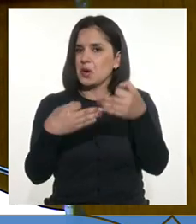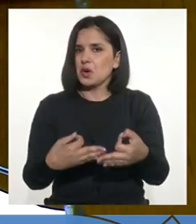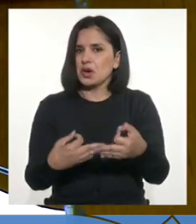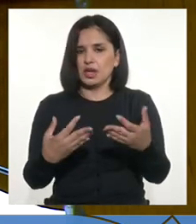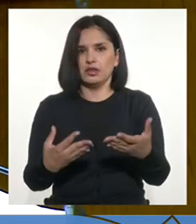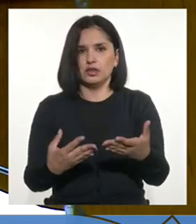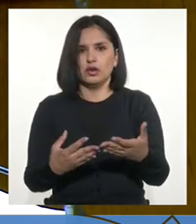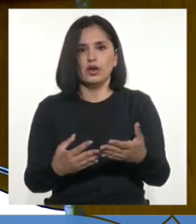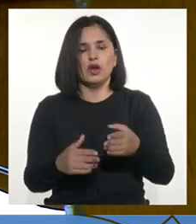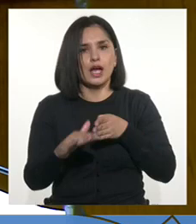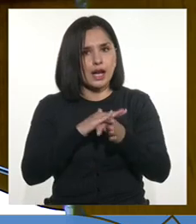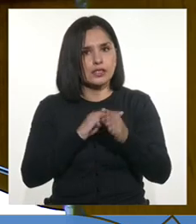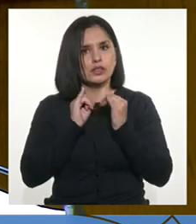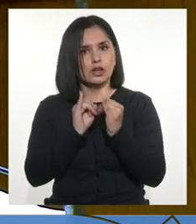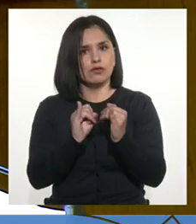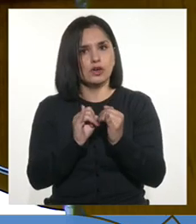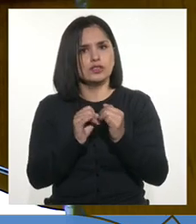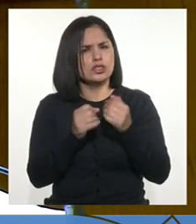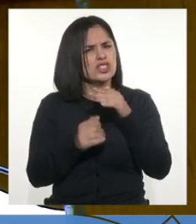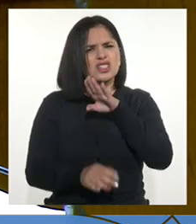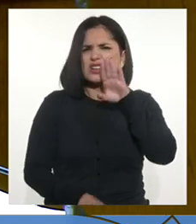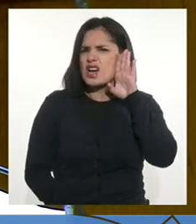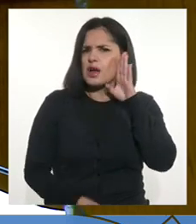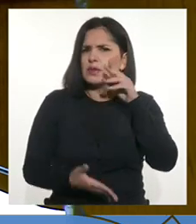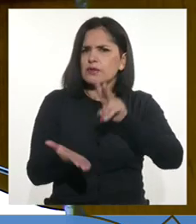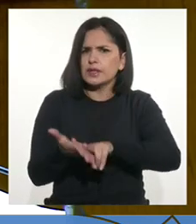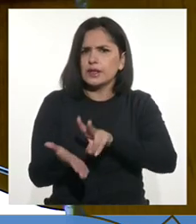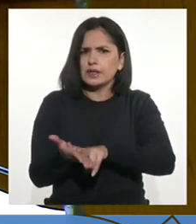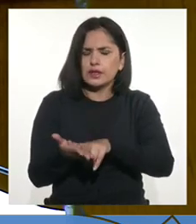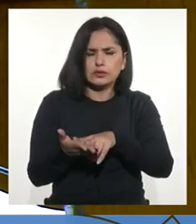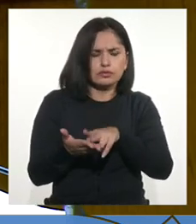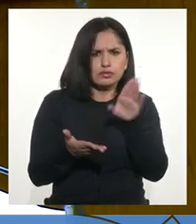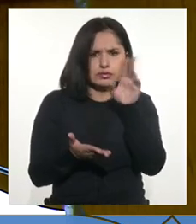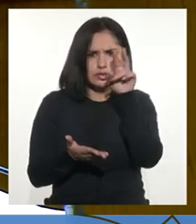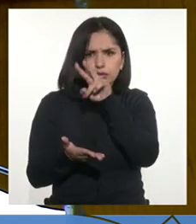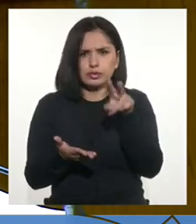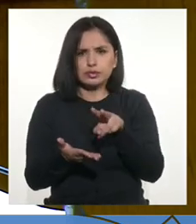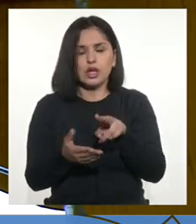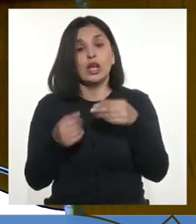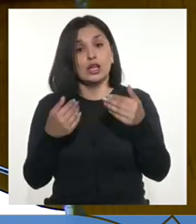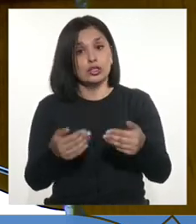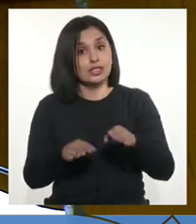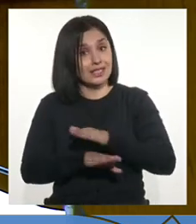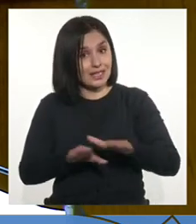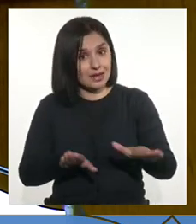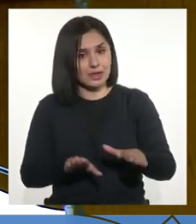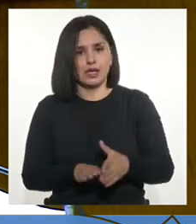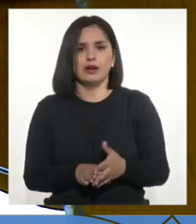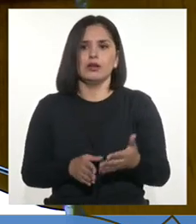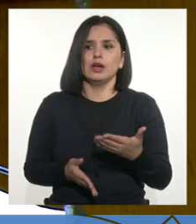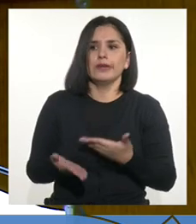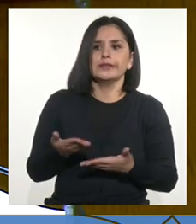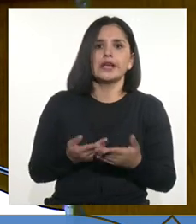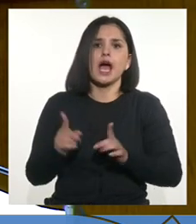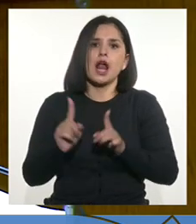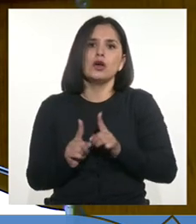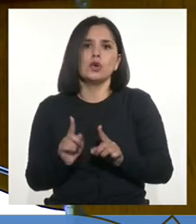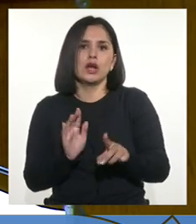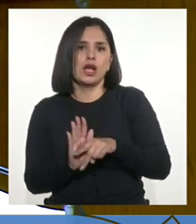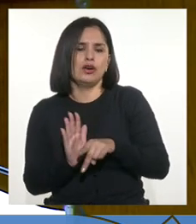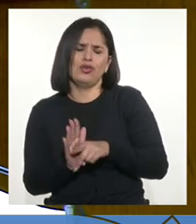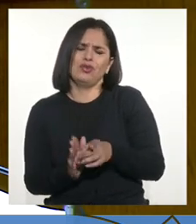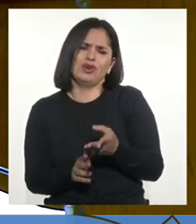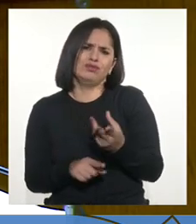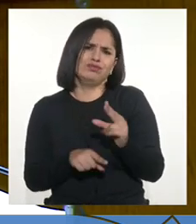acceso a la información debe ser expedido debe ser veraz y por lo tanto el terminar con la convivencia de algunas normas jurídicas que ya